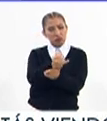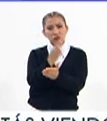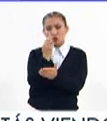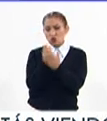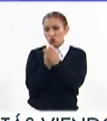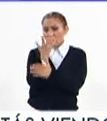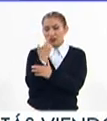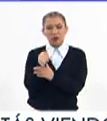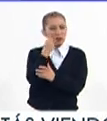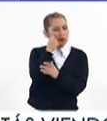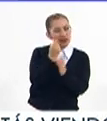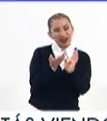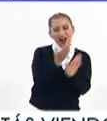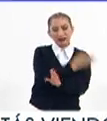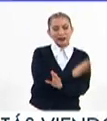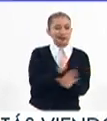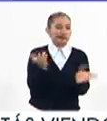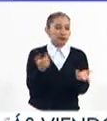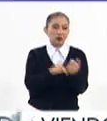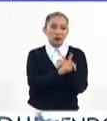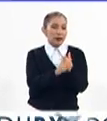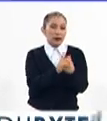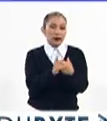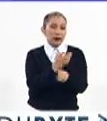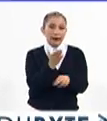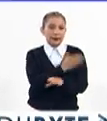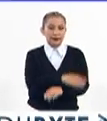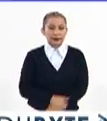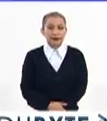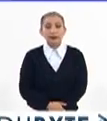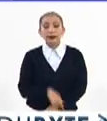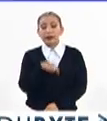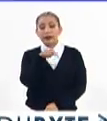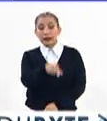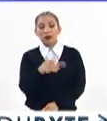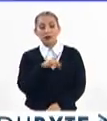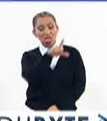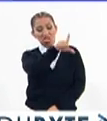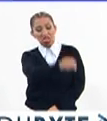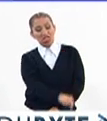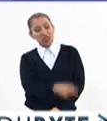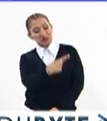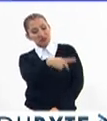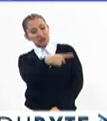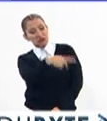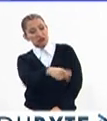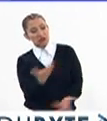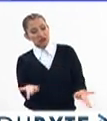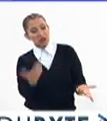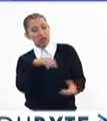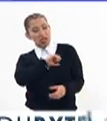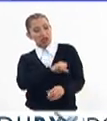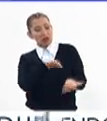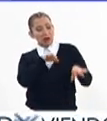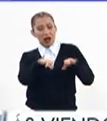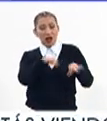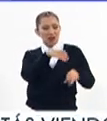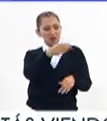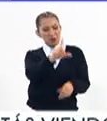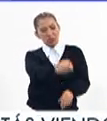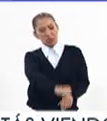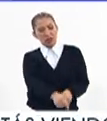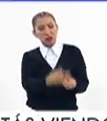a pesar del deterioro causado en los años previos, en que se menospreció su profunda vocación de